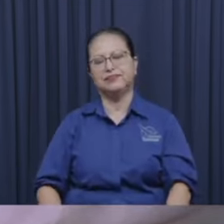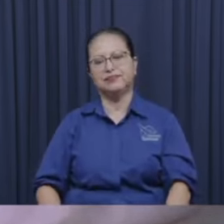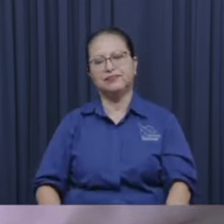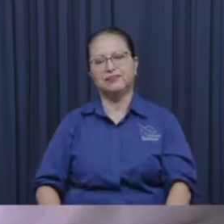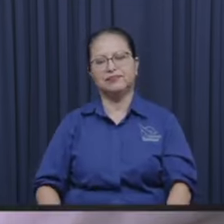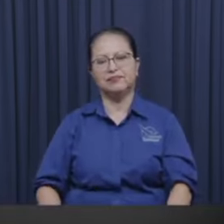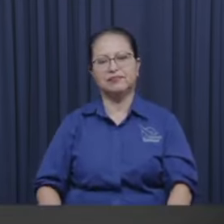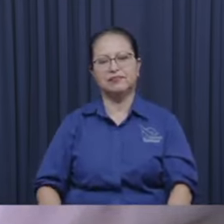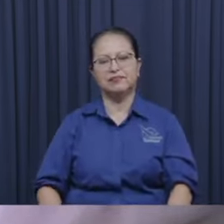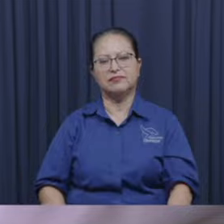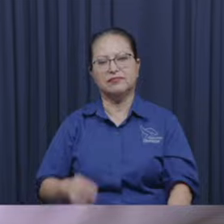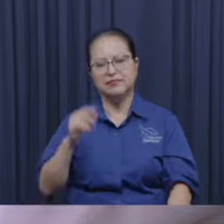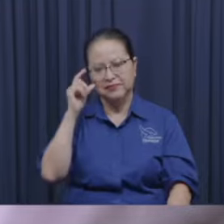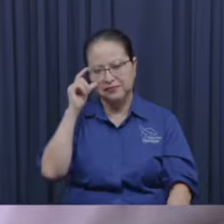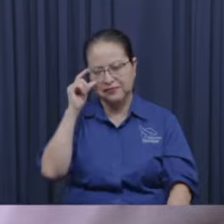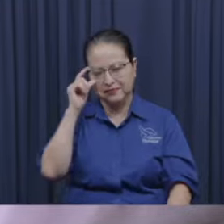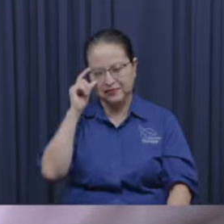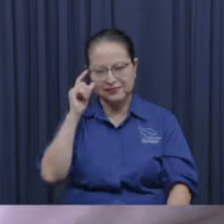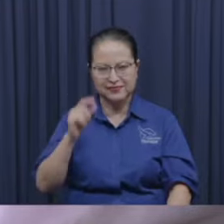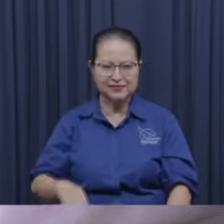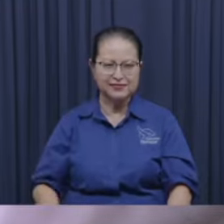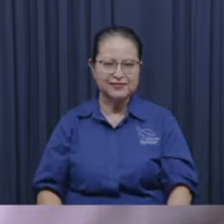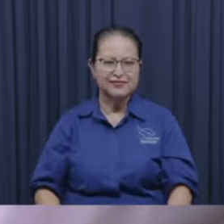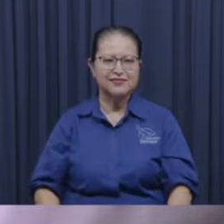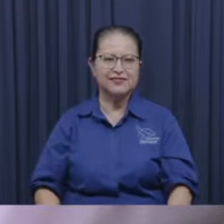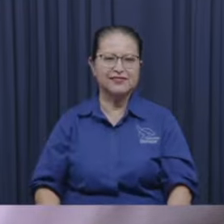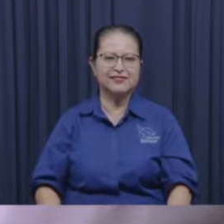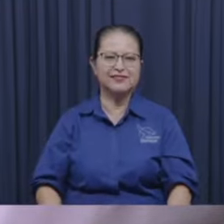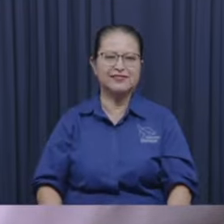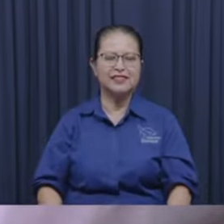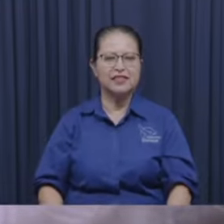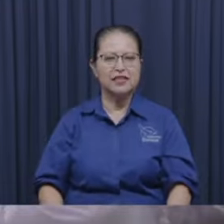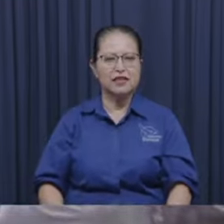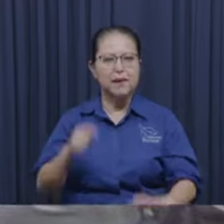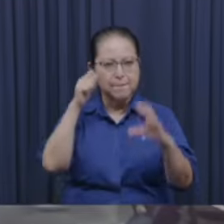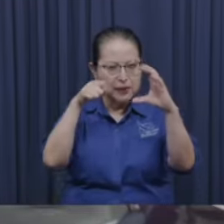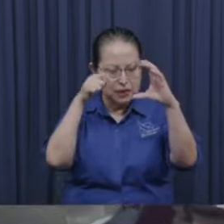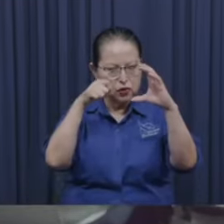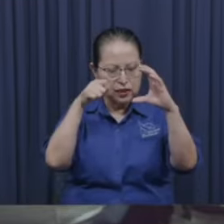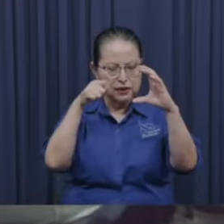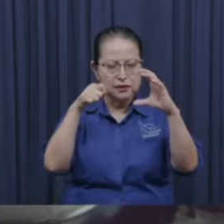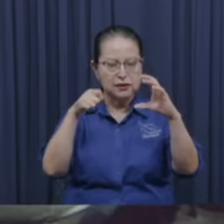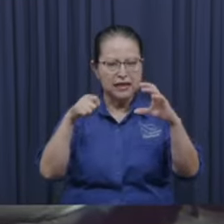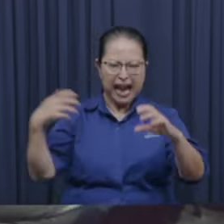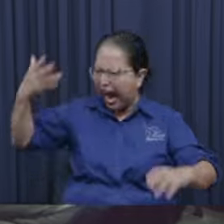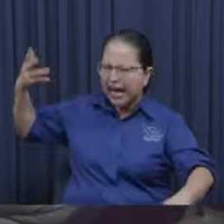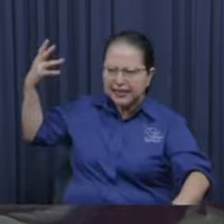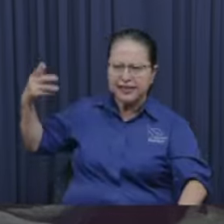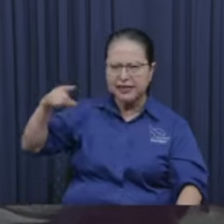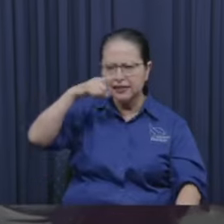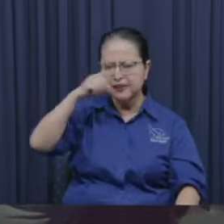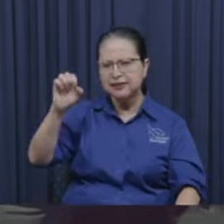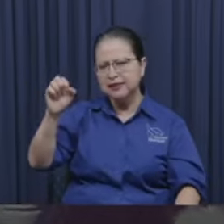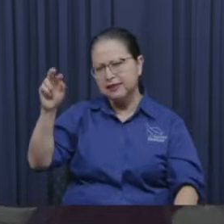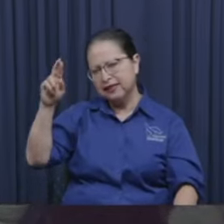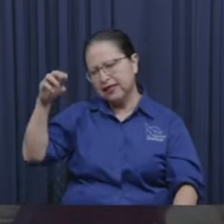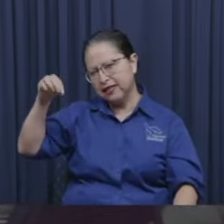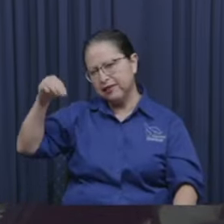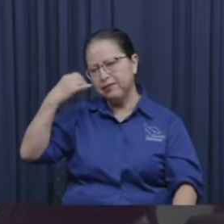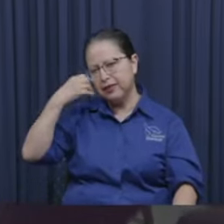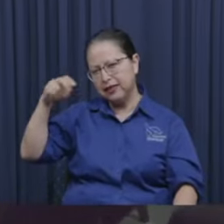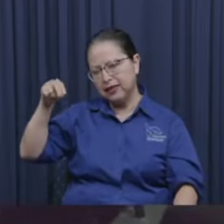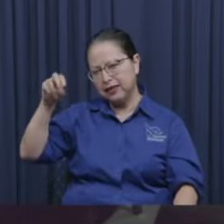que esa es mi devoci pero Imagínese películas como Terminator en donde en donde el